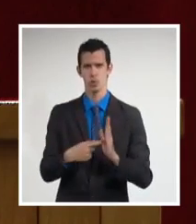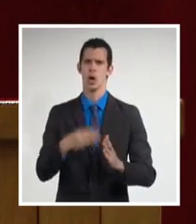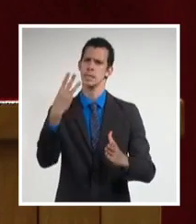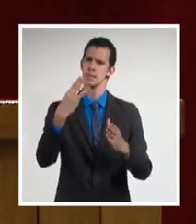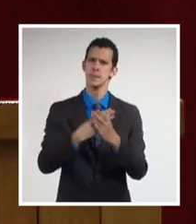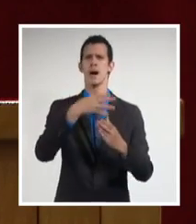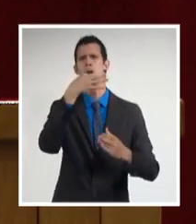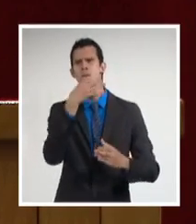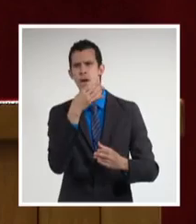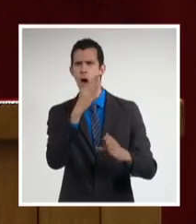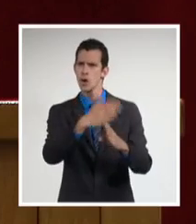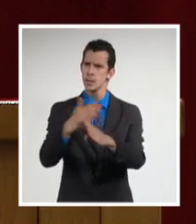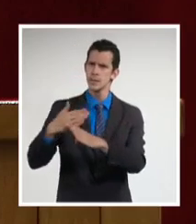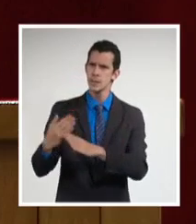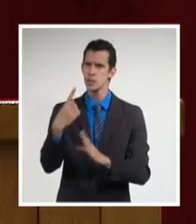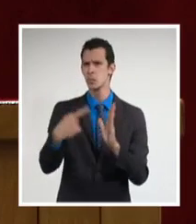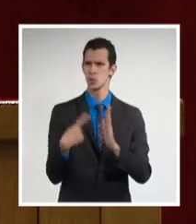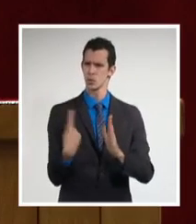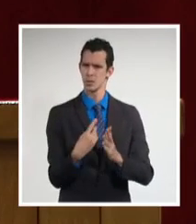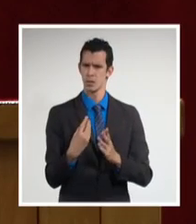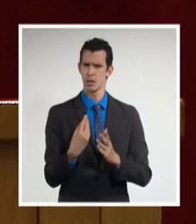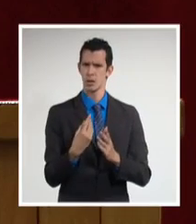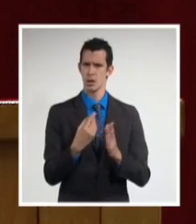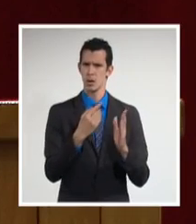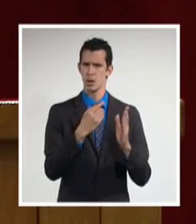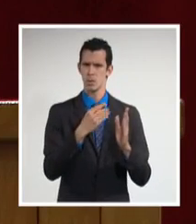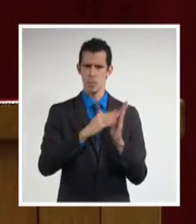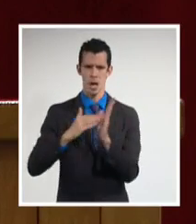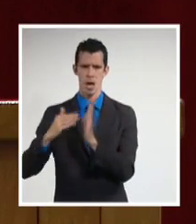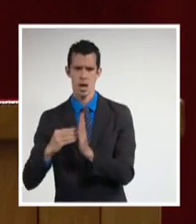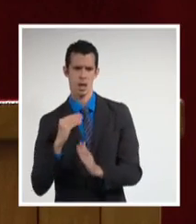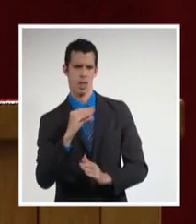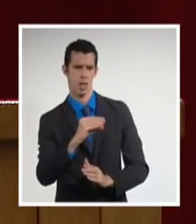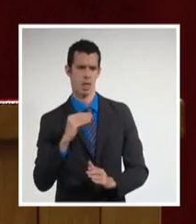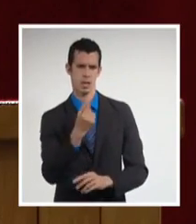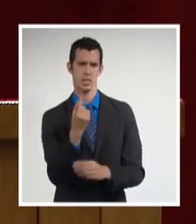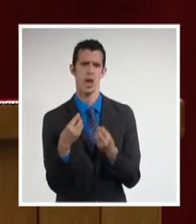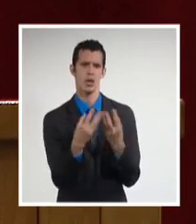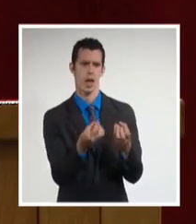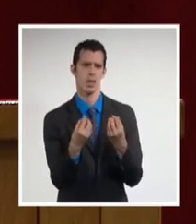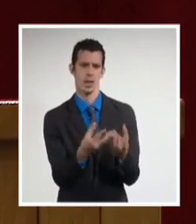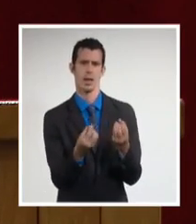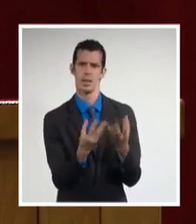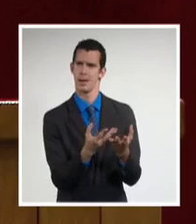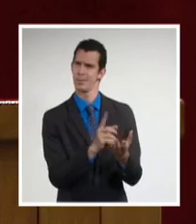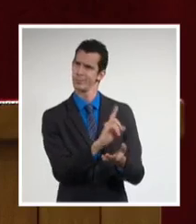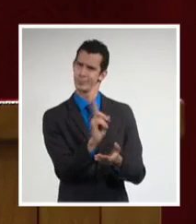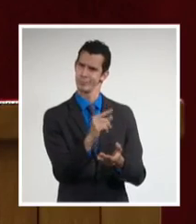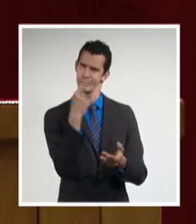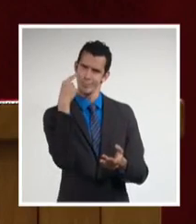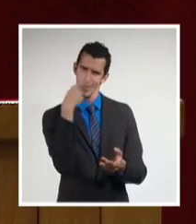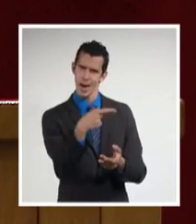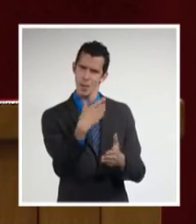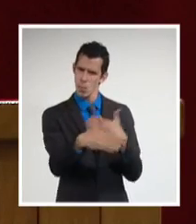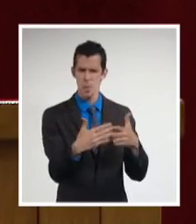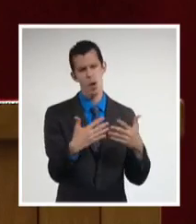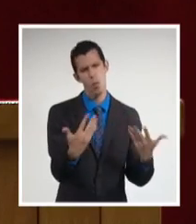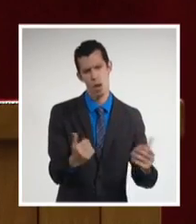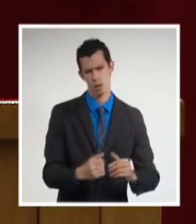no con un enfoque asistencialista, sino de participación de la población en la identificación y solución de los